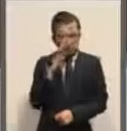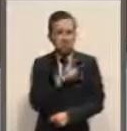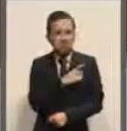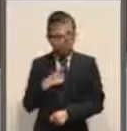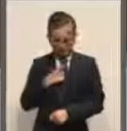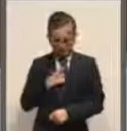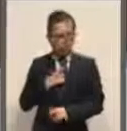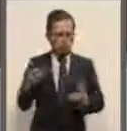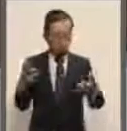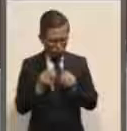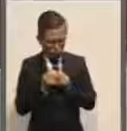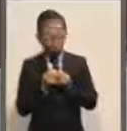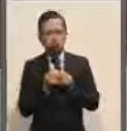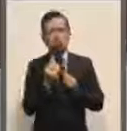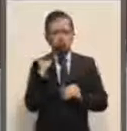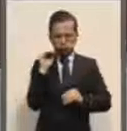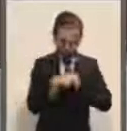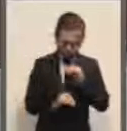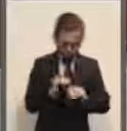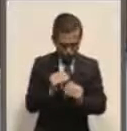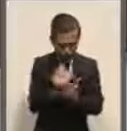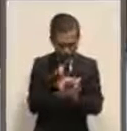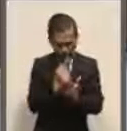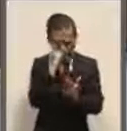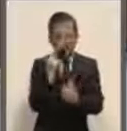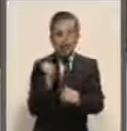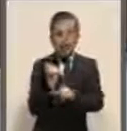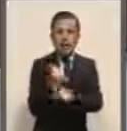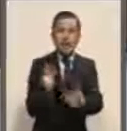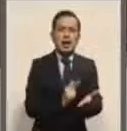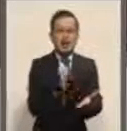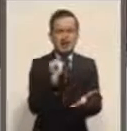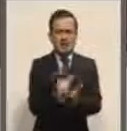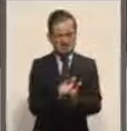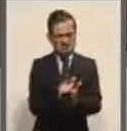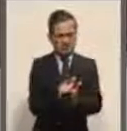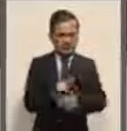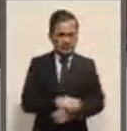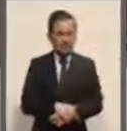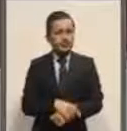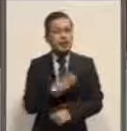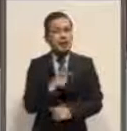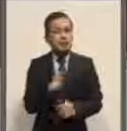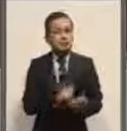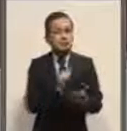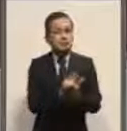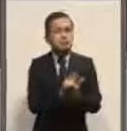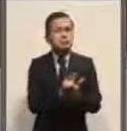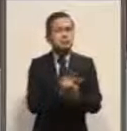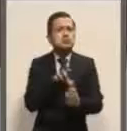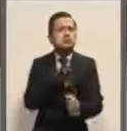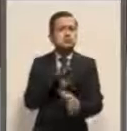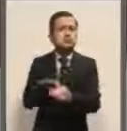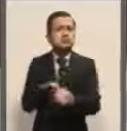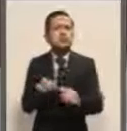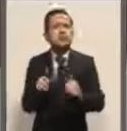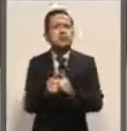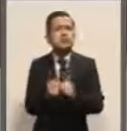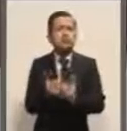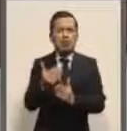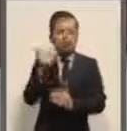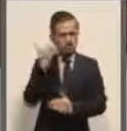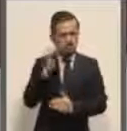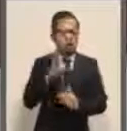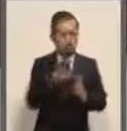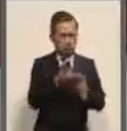expedición de la presente propuesta de ley, toda vez que resulta congruente con las